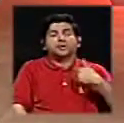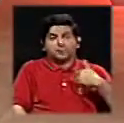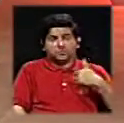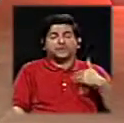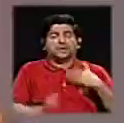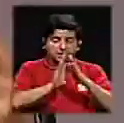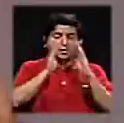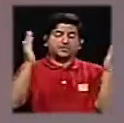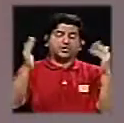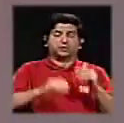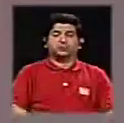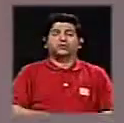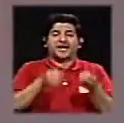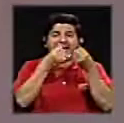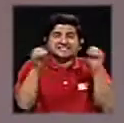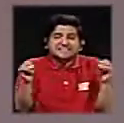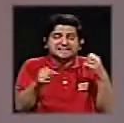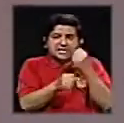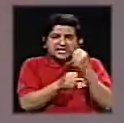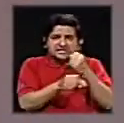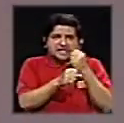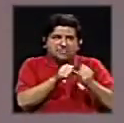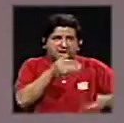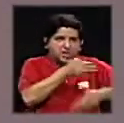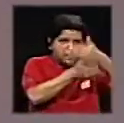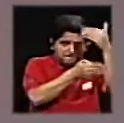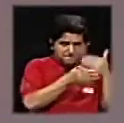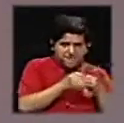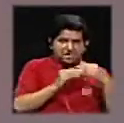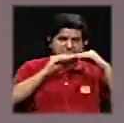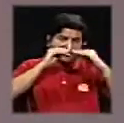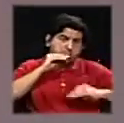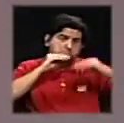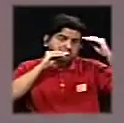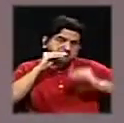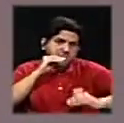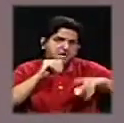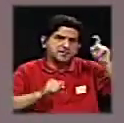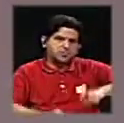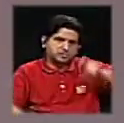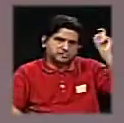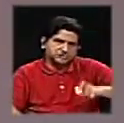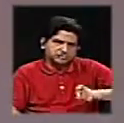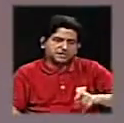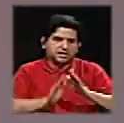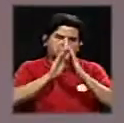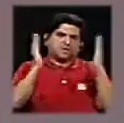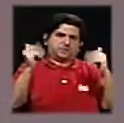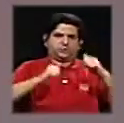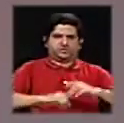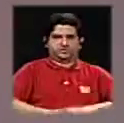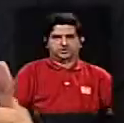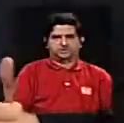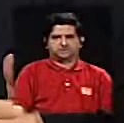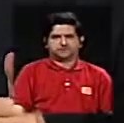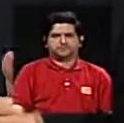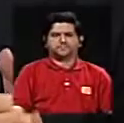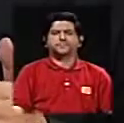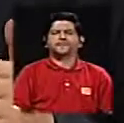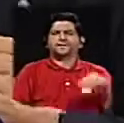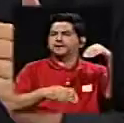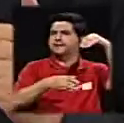haberlos abierto sin haber hecho las obras de previsión mínimas previas a abrir el paso.